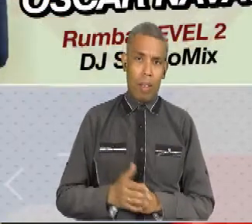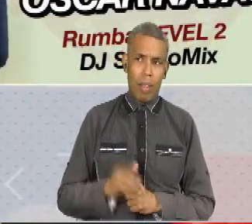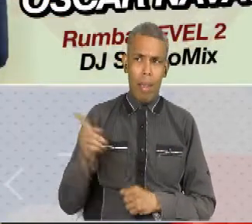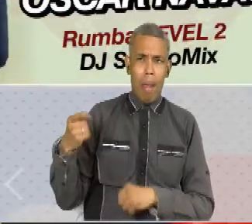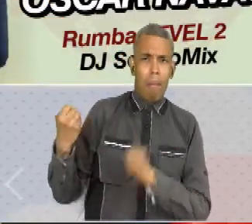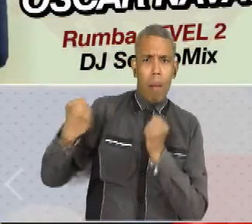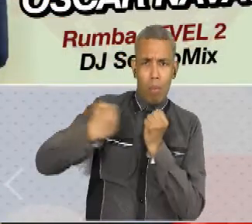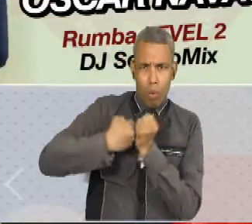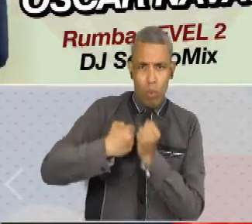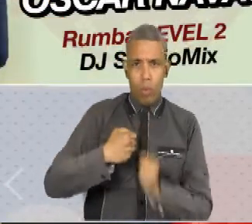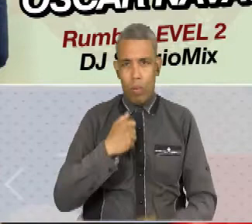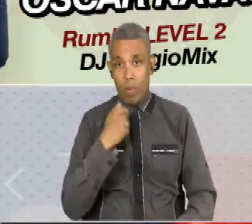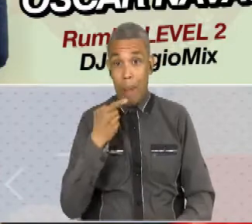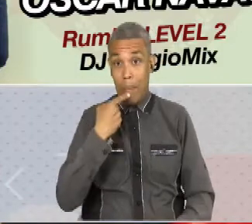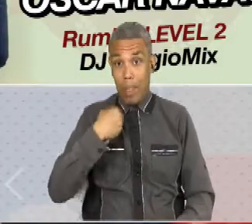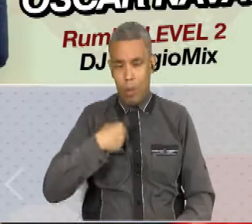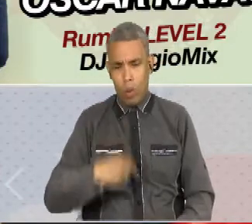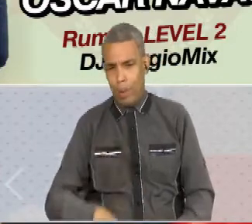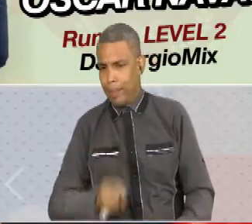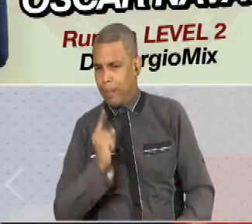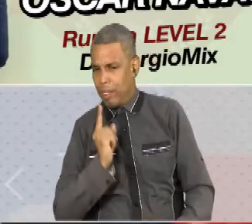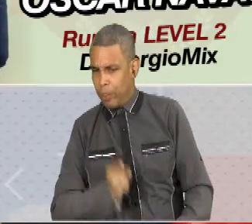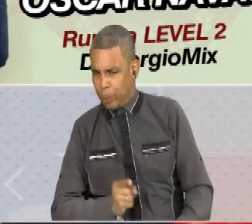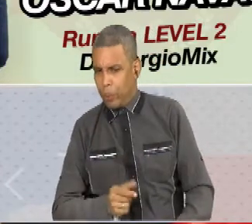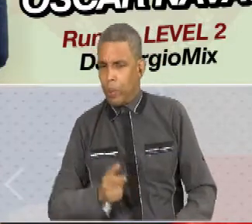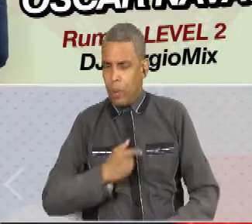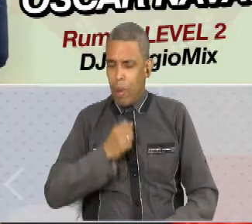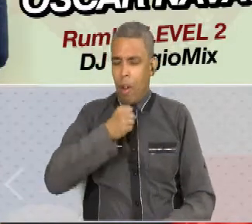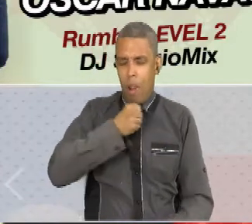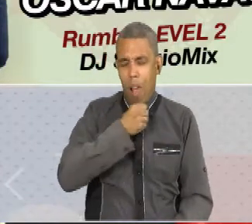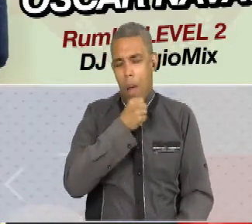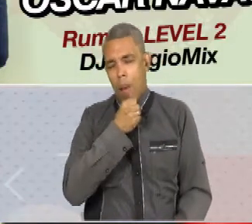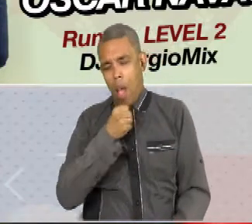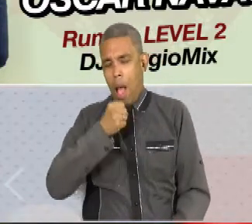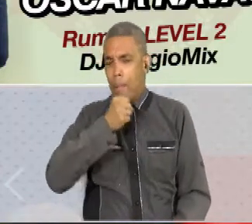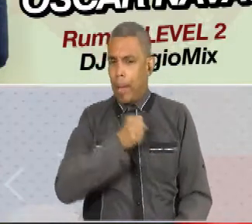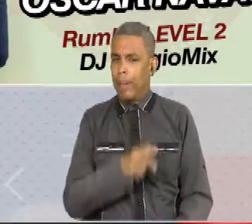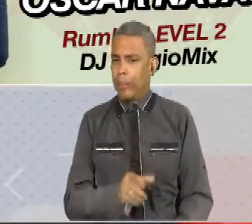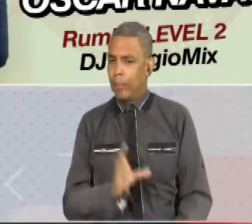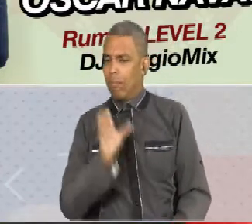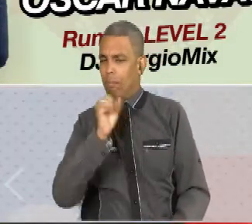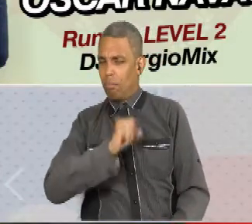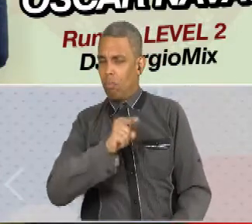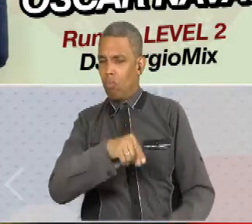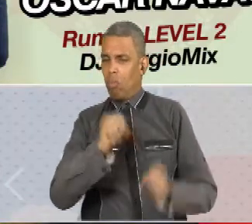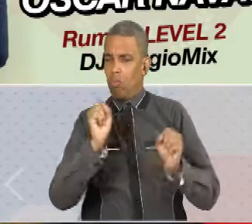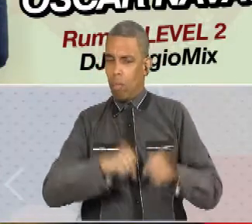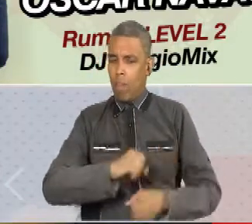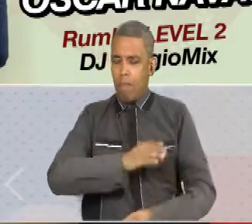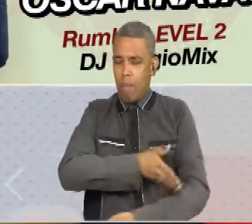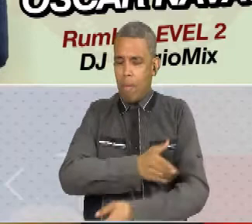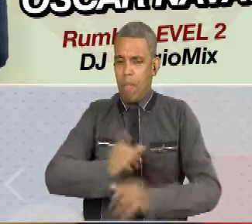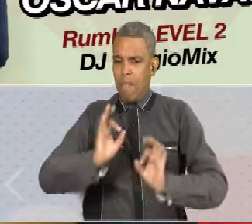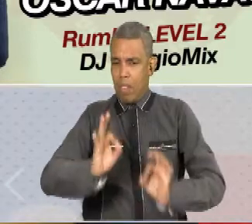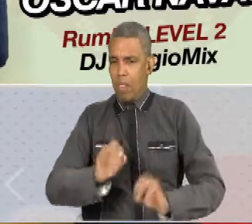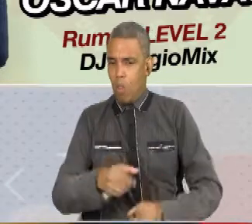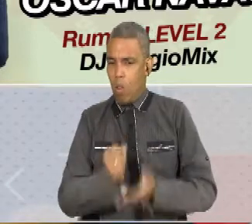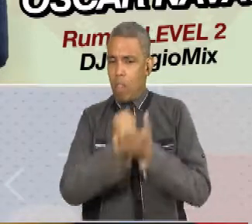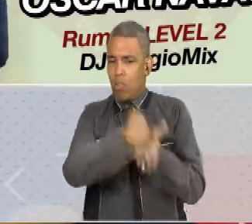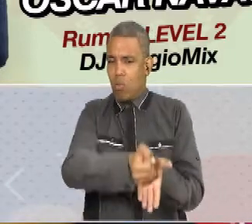Ella dijo que yo iba a ser cantante, me programó y aquí estoy. Ella fue la primera que descubrió que yo podía cantar. Gracias a ella estoy